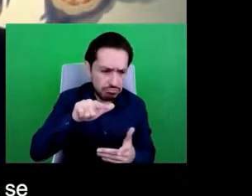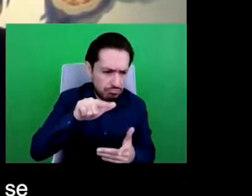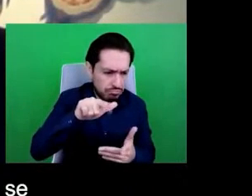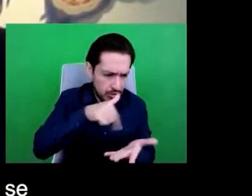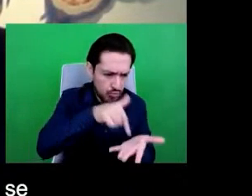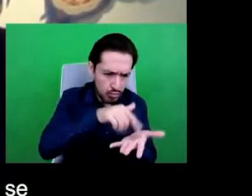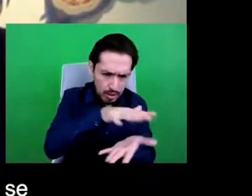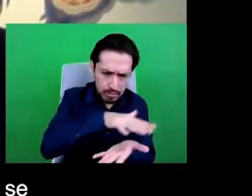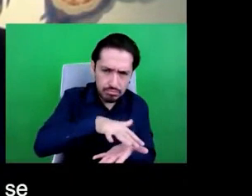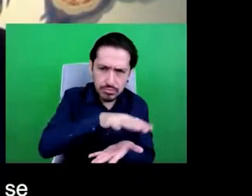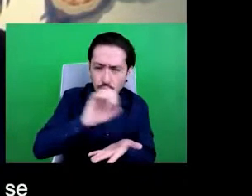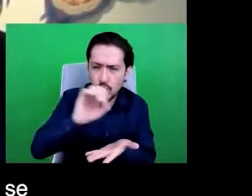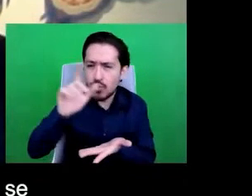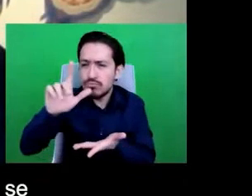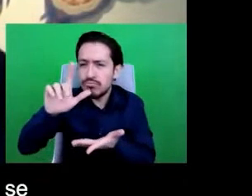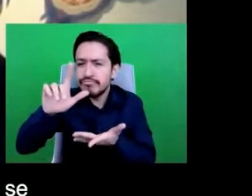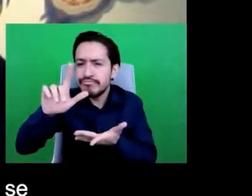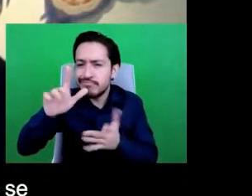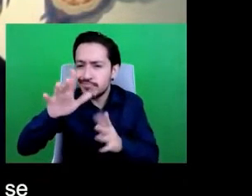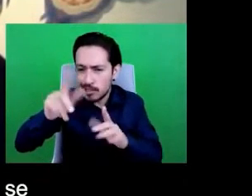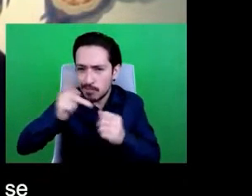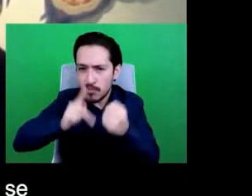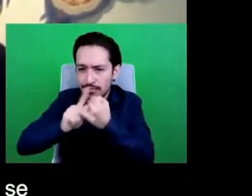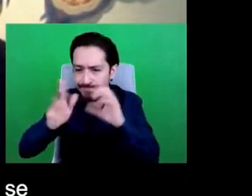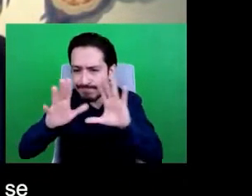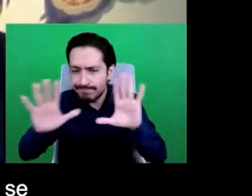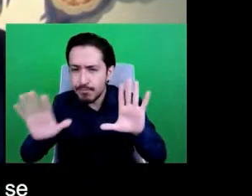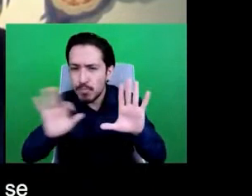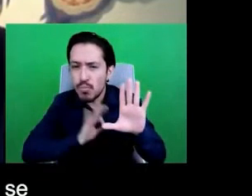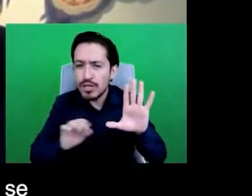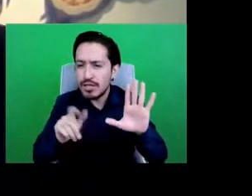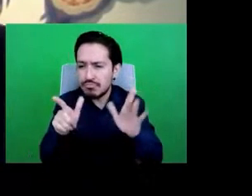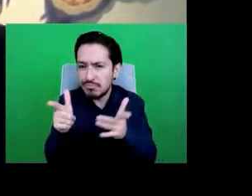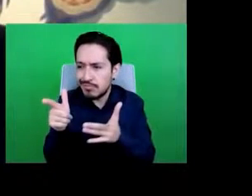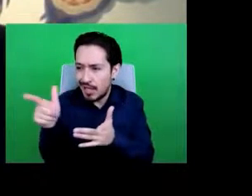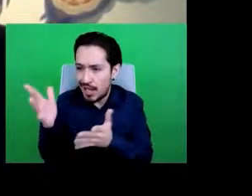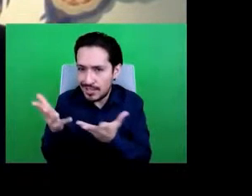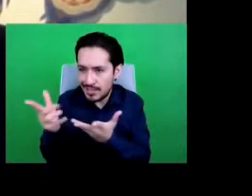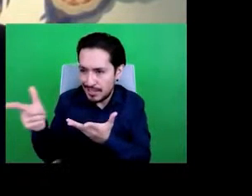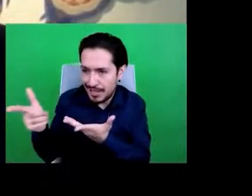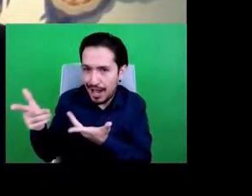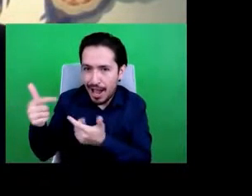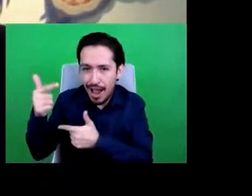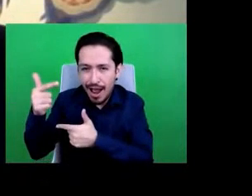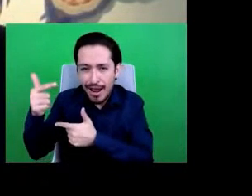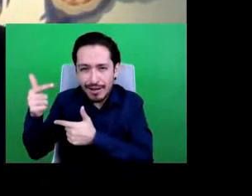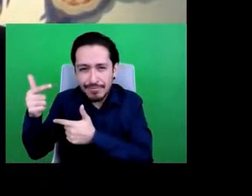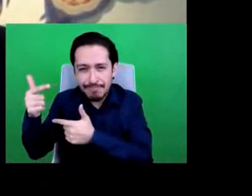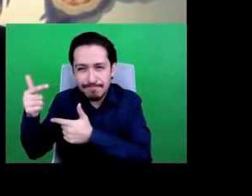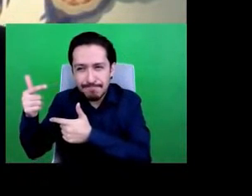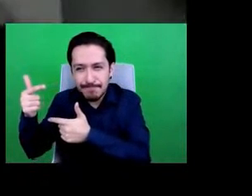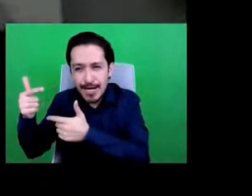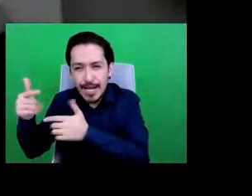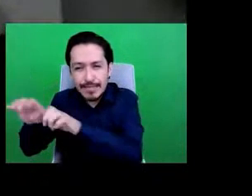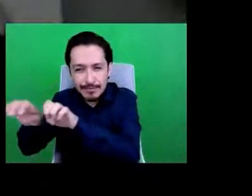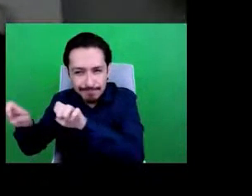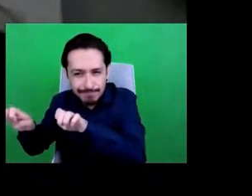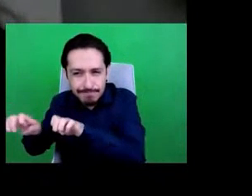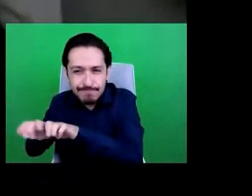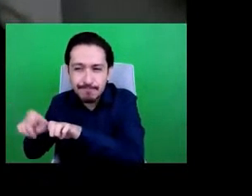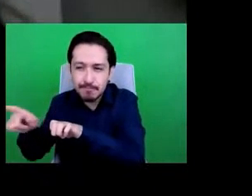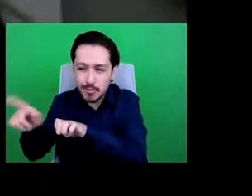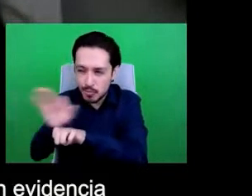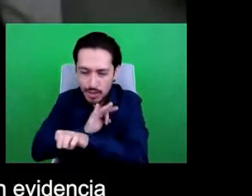los desarrolladores privados a que se responsabilicen de algunos edificios públicos para que se mantengan y se preserven